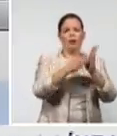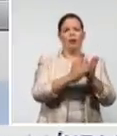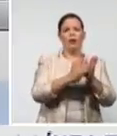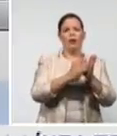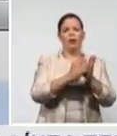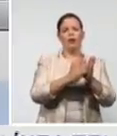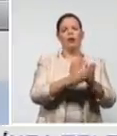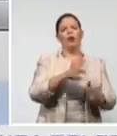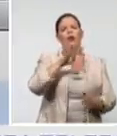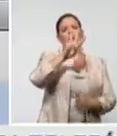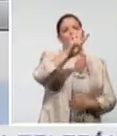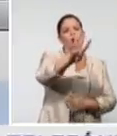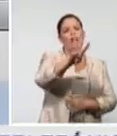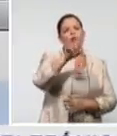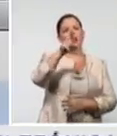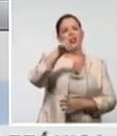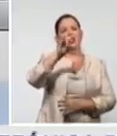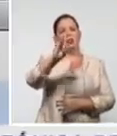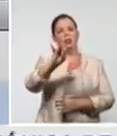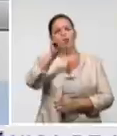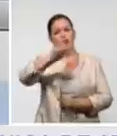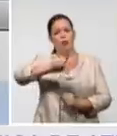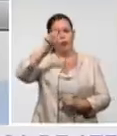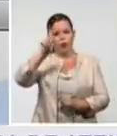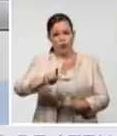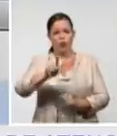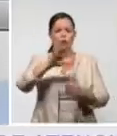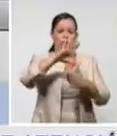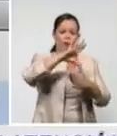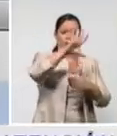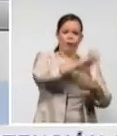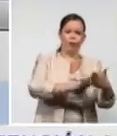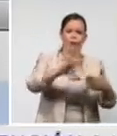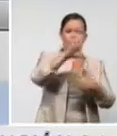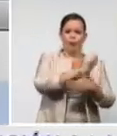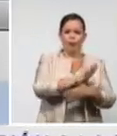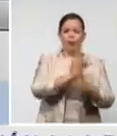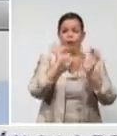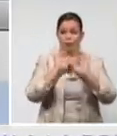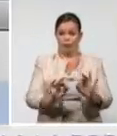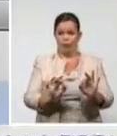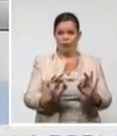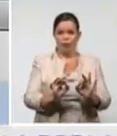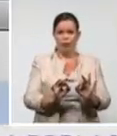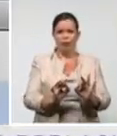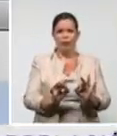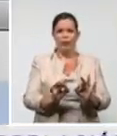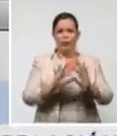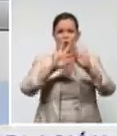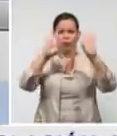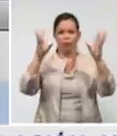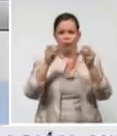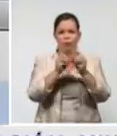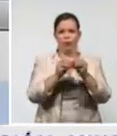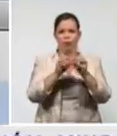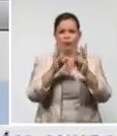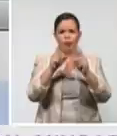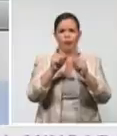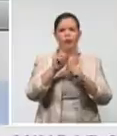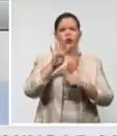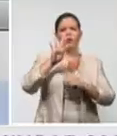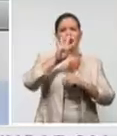3.417 personas en nuestra región, con lo cual se acumulan